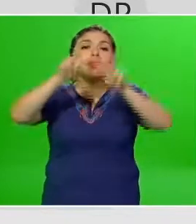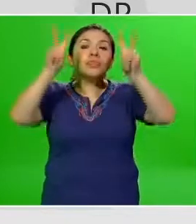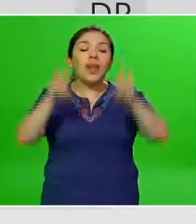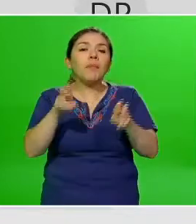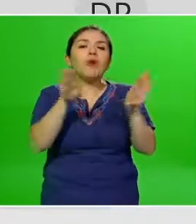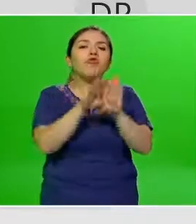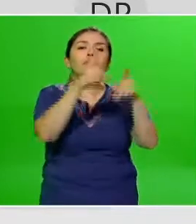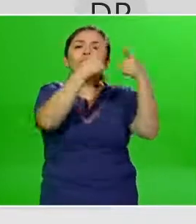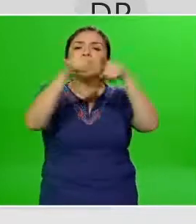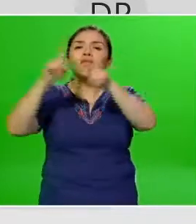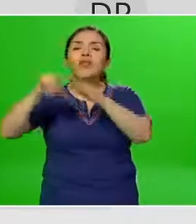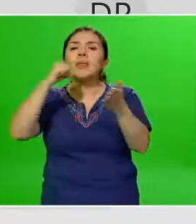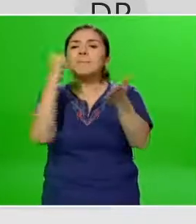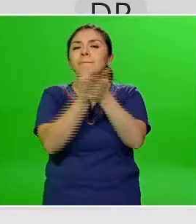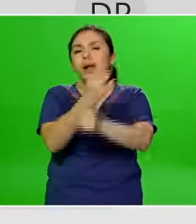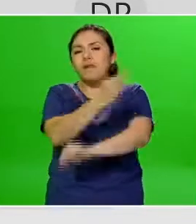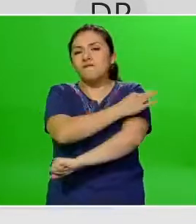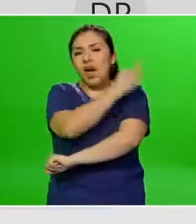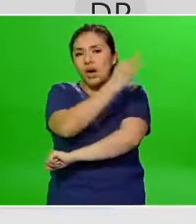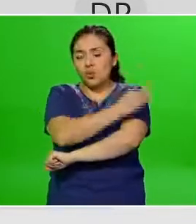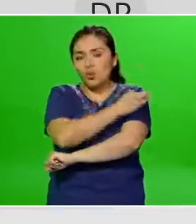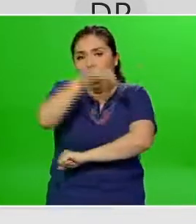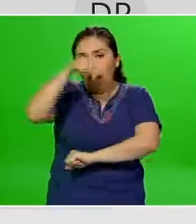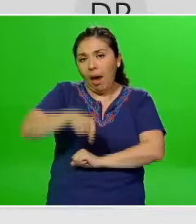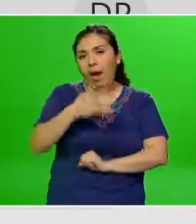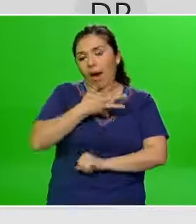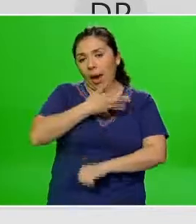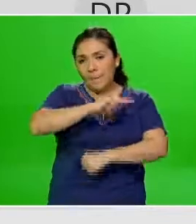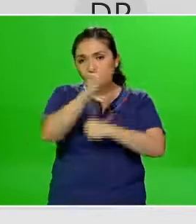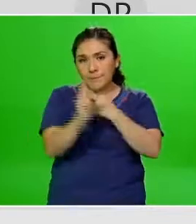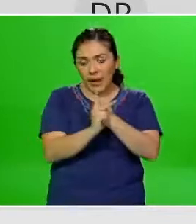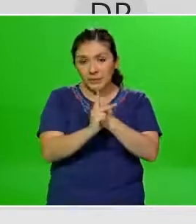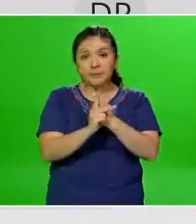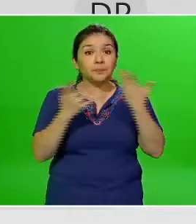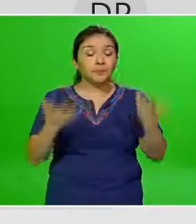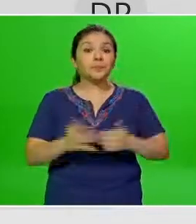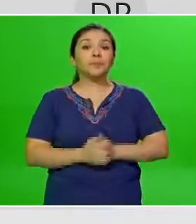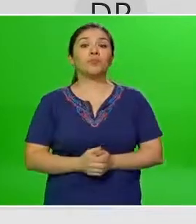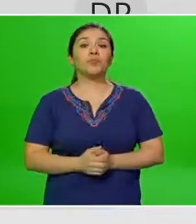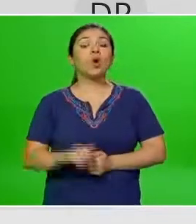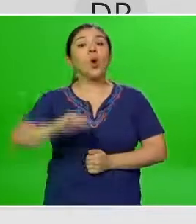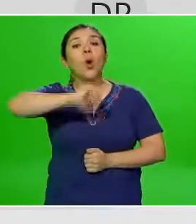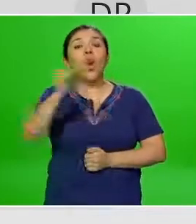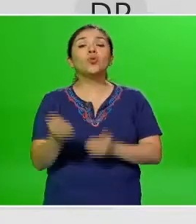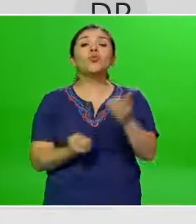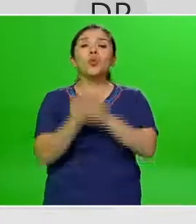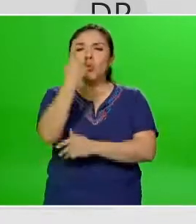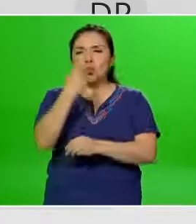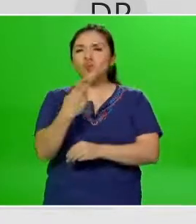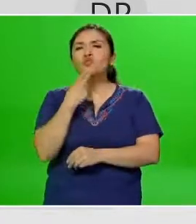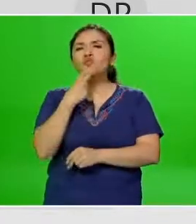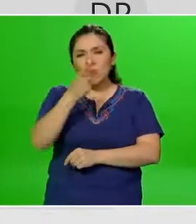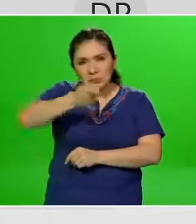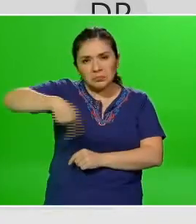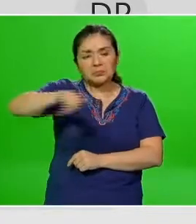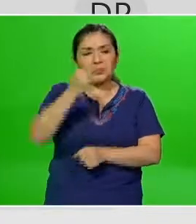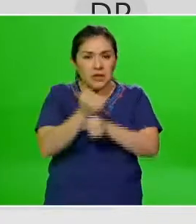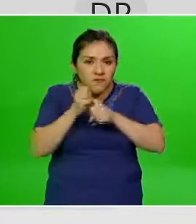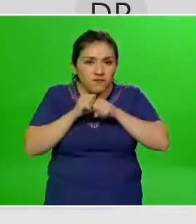los diferentes tipos y marcas de vacunas que tenemos en el país. Y una nueva herramienta informativa